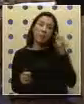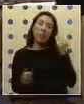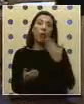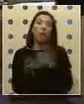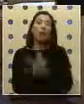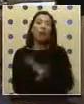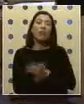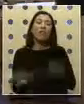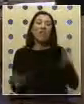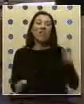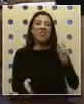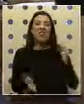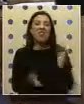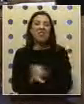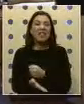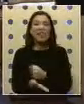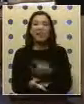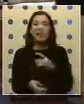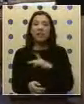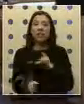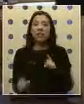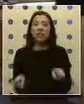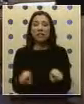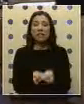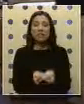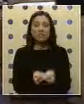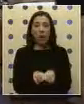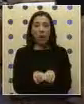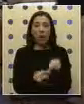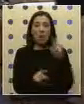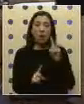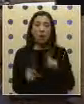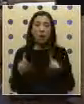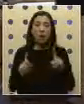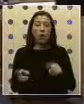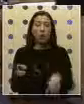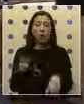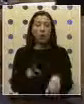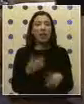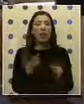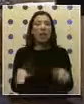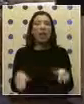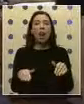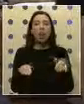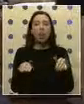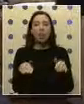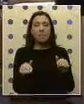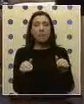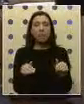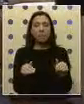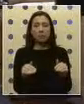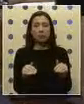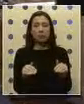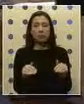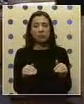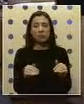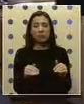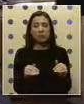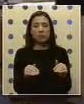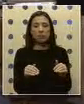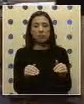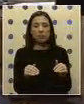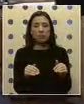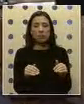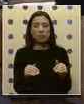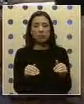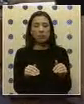de la dictadura, porque Chile no es el mismo. Pero algunos insisten en que es el mismo y siguen actuando